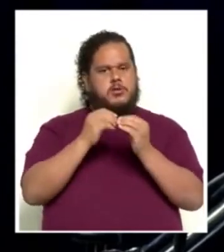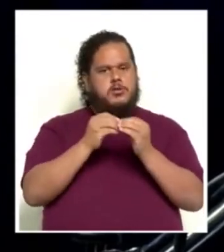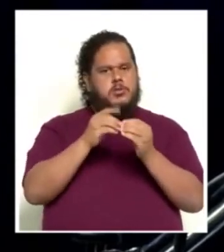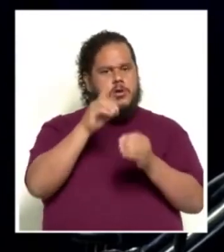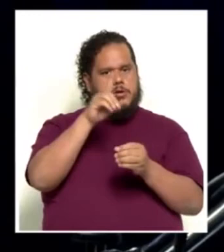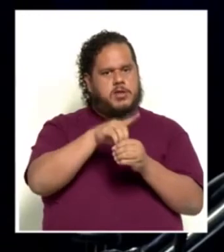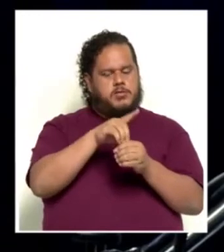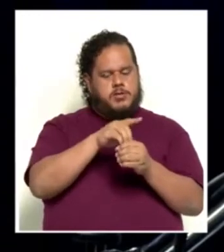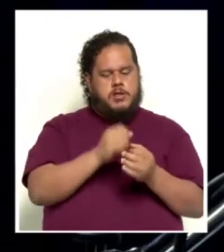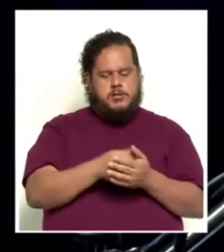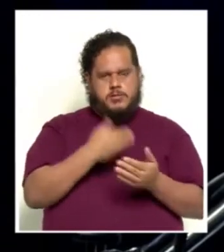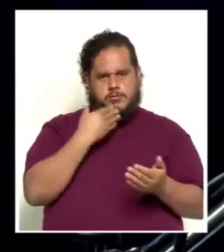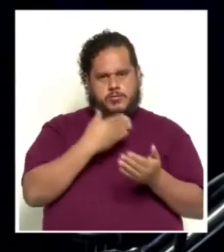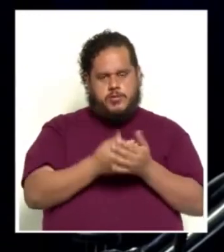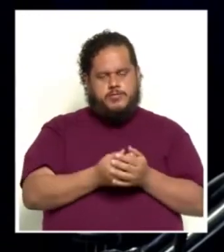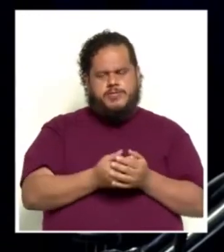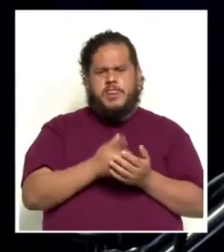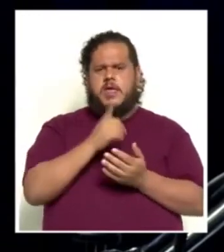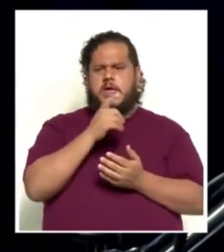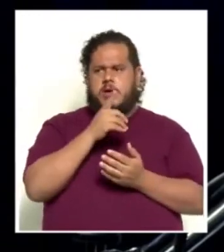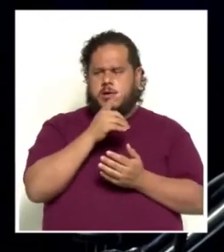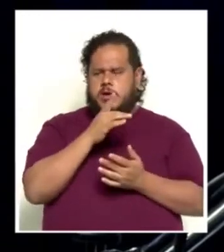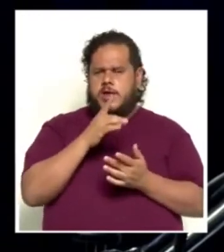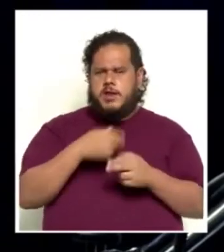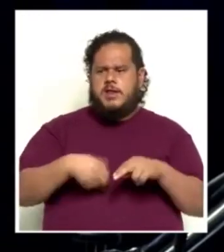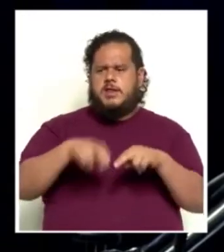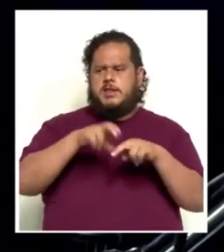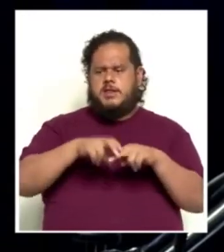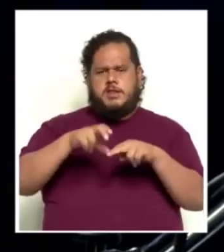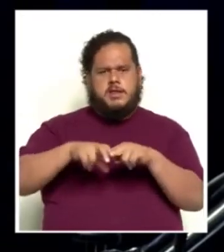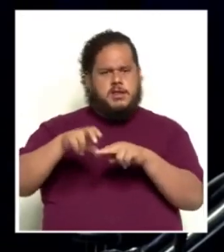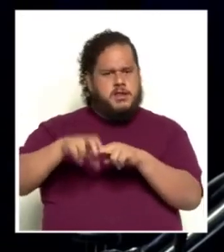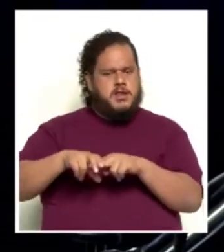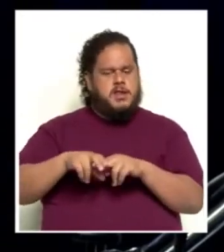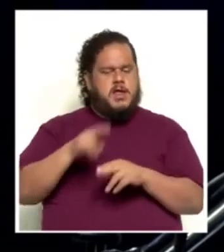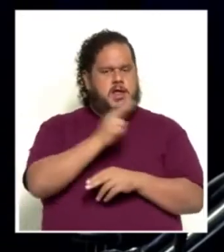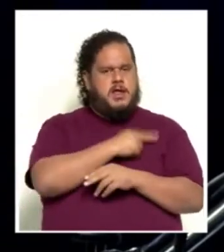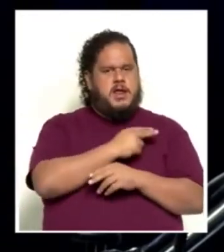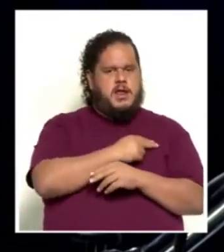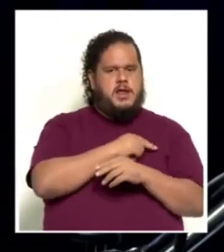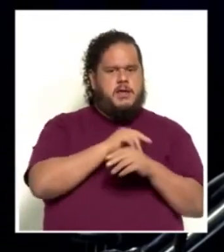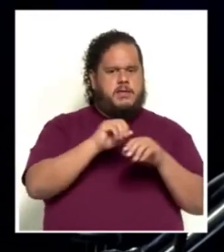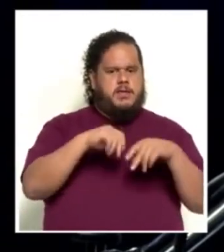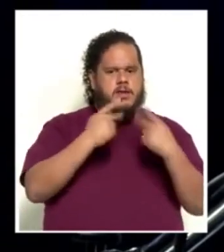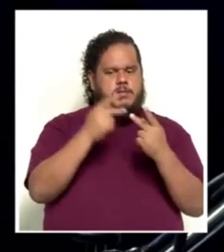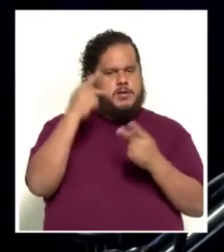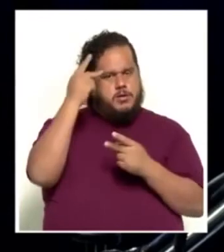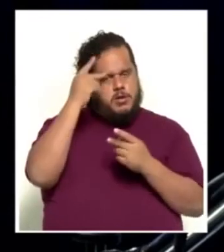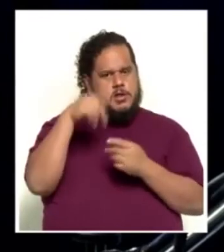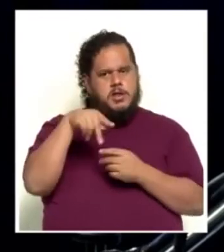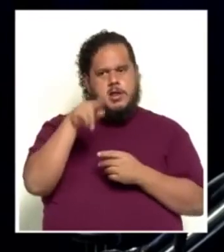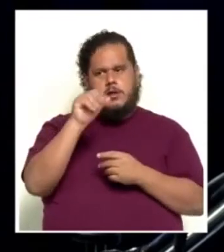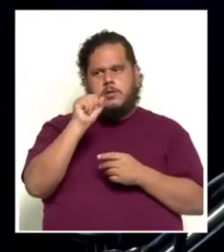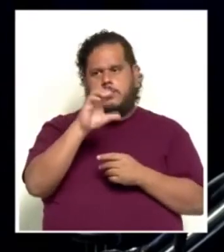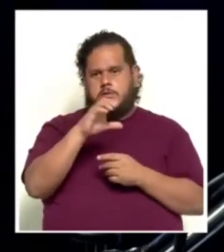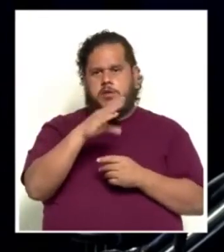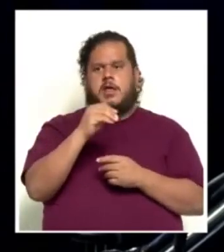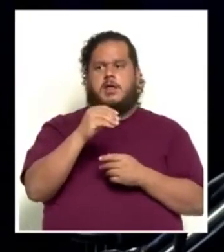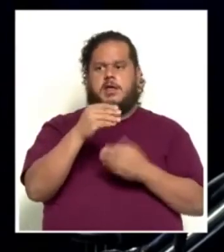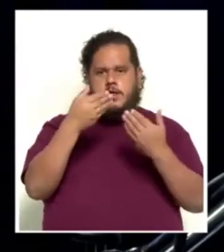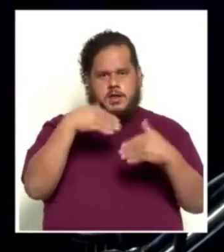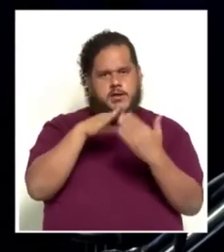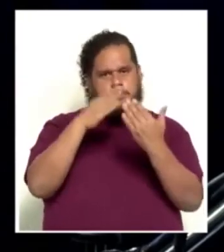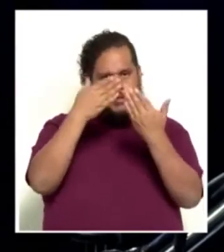diputados. Ahora, ¿con quiénes se sientan el jefe de fracción o jefa de fracción del PUSC y el Frente Amplio? Ese es el